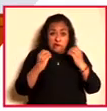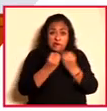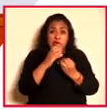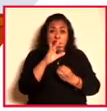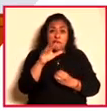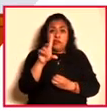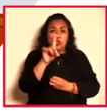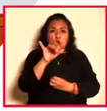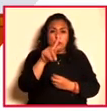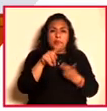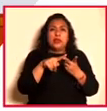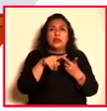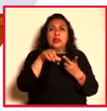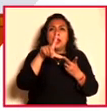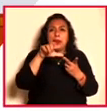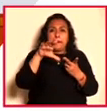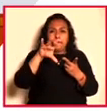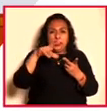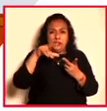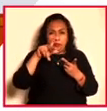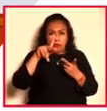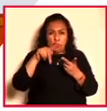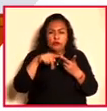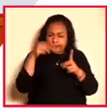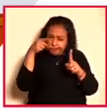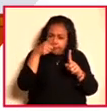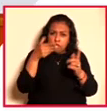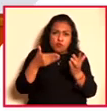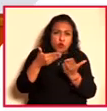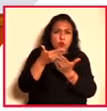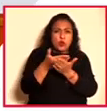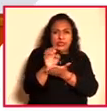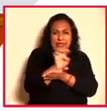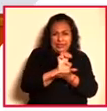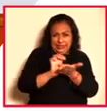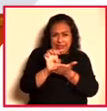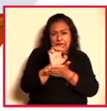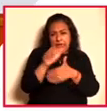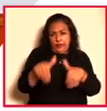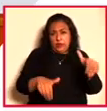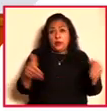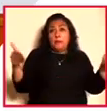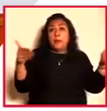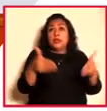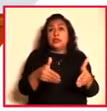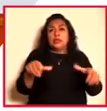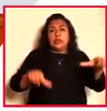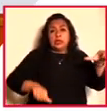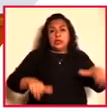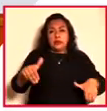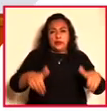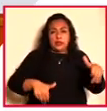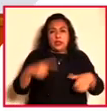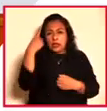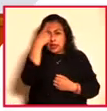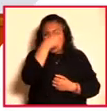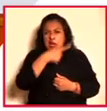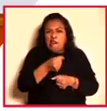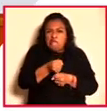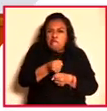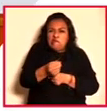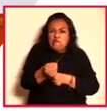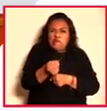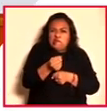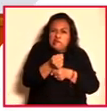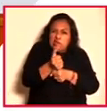La Mancha Producciones, dedicada a crear propuestas escénicas, presentan la jornada de teatro Las Caras de la Tortura, compuesta por